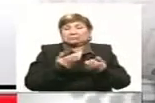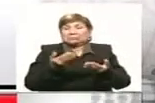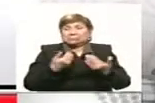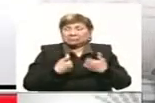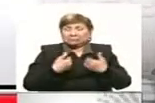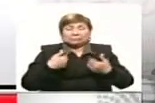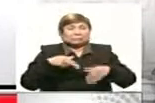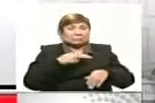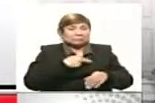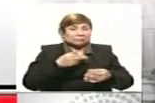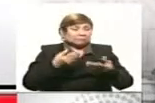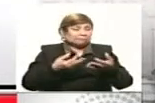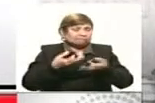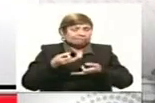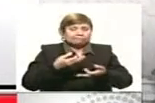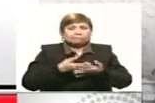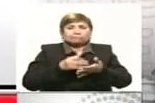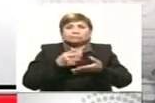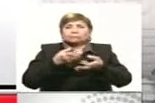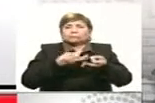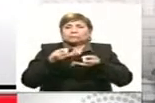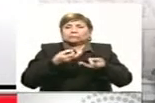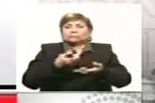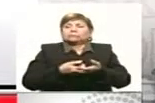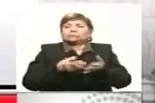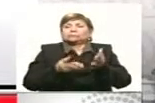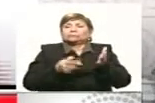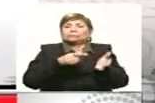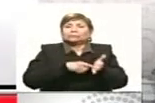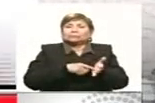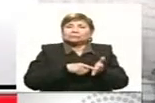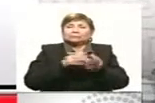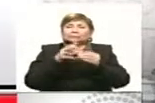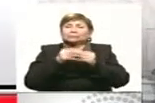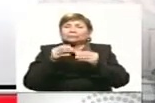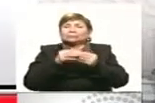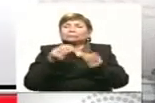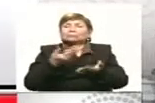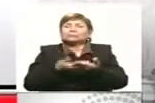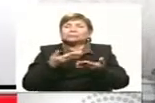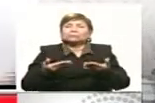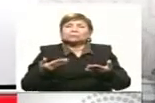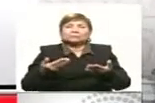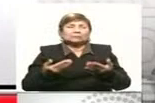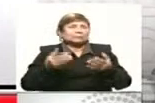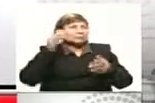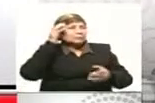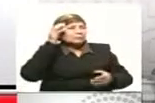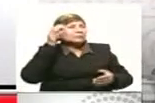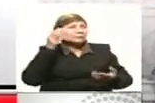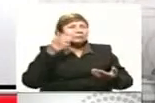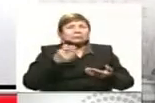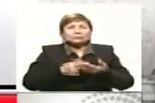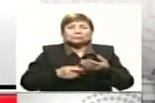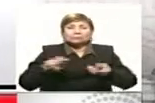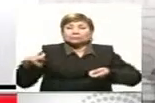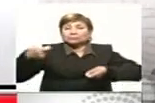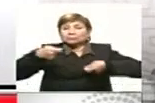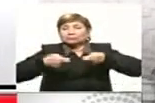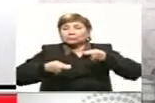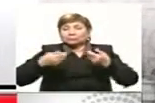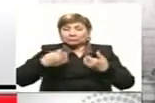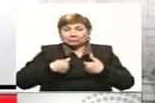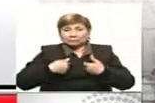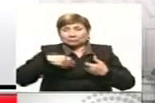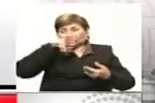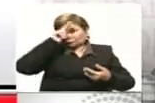que a nosotros nos importa mucho entre los economistas es la relación entre deuda y Producto Bruto Interno. ¿Cuál es la capacidad de generación de ingresos que tiene el Perú